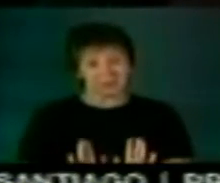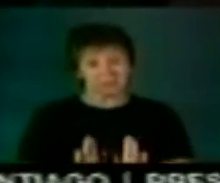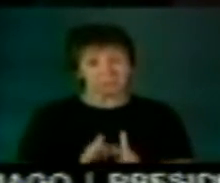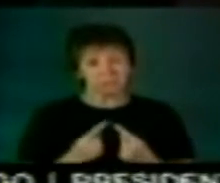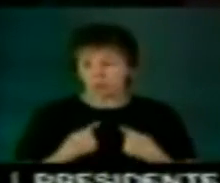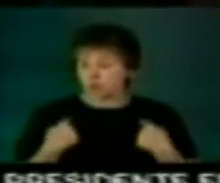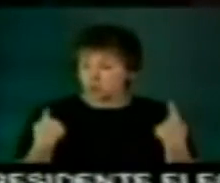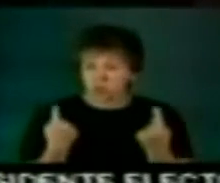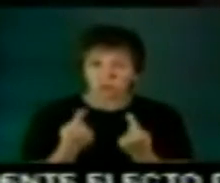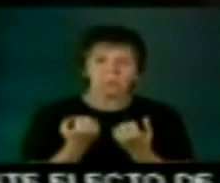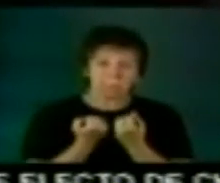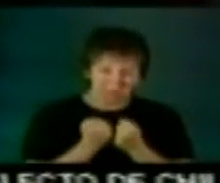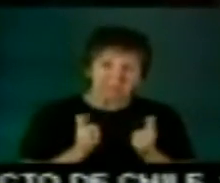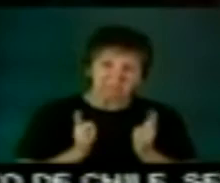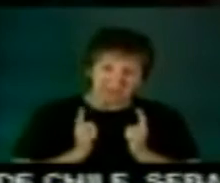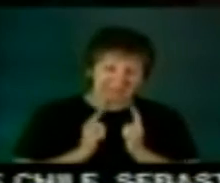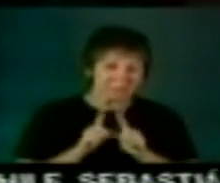Nosotros no perdemos la esperanza,